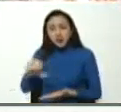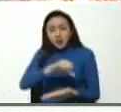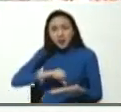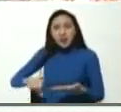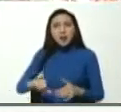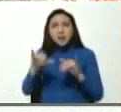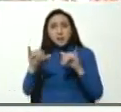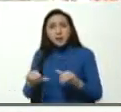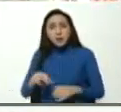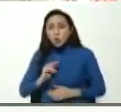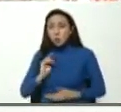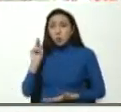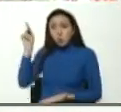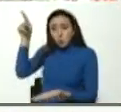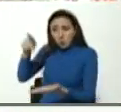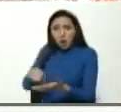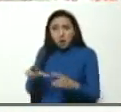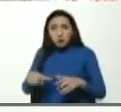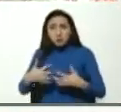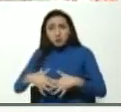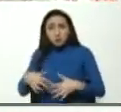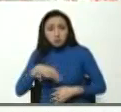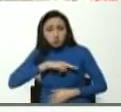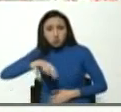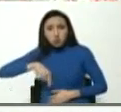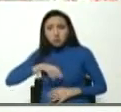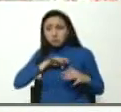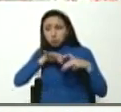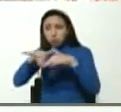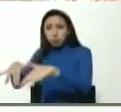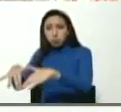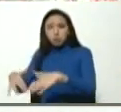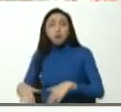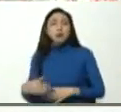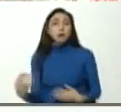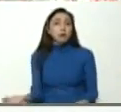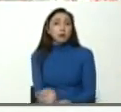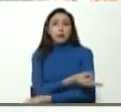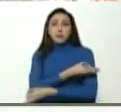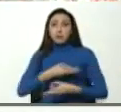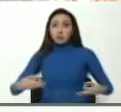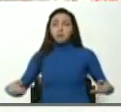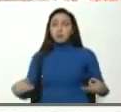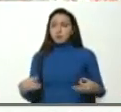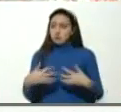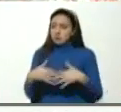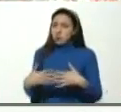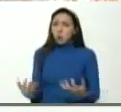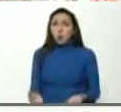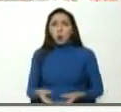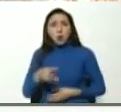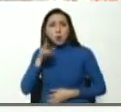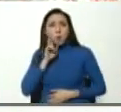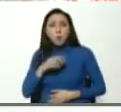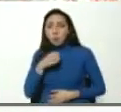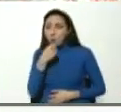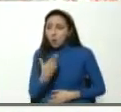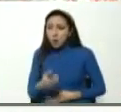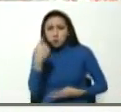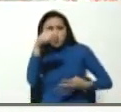allí fuimos a la empresa nacional del cemento perfectamente arreglada full